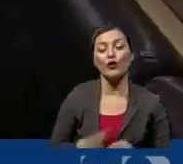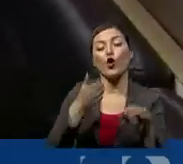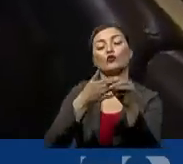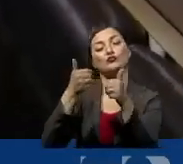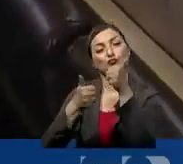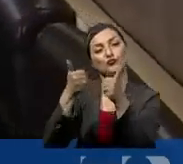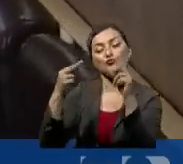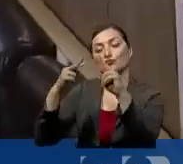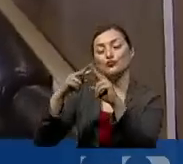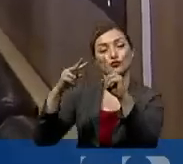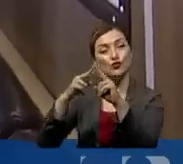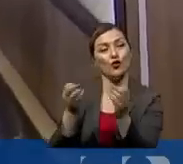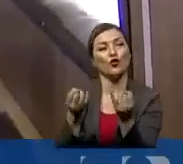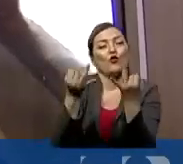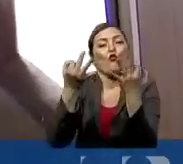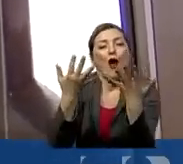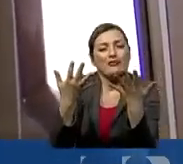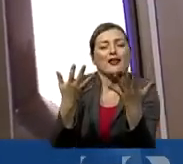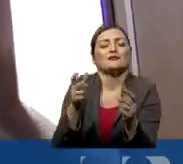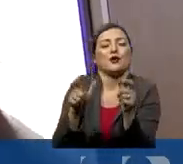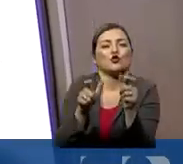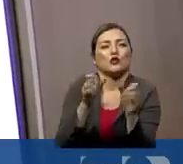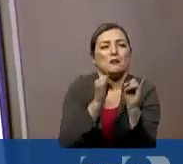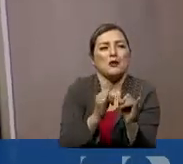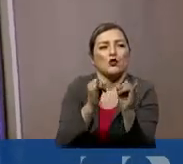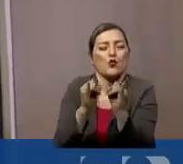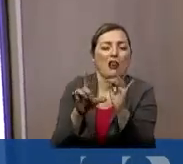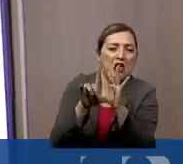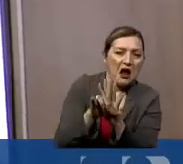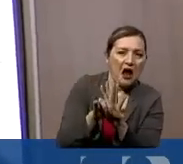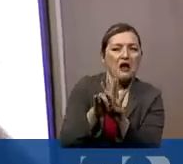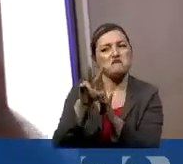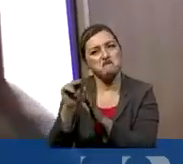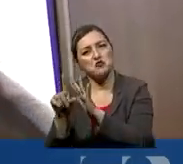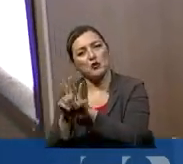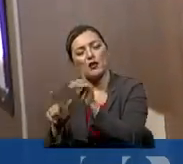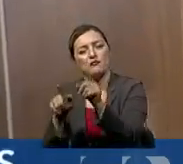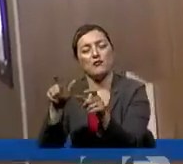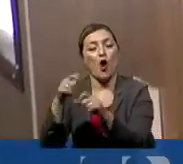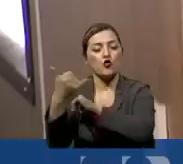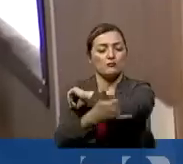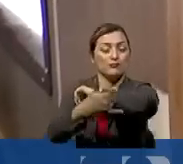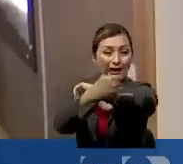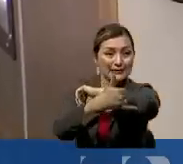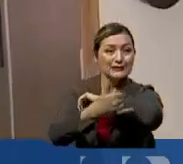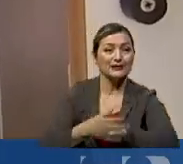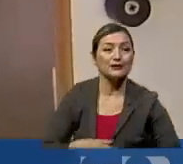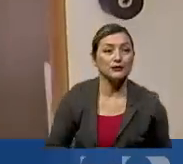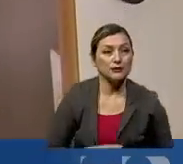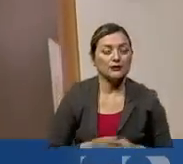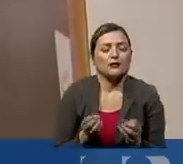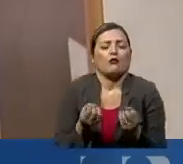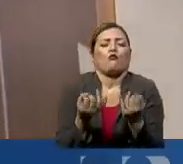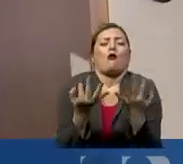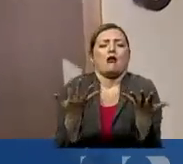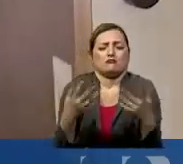es conocer cuál es el estatus migratorio de cada uno de los ciudadanos venezolanos y también de otras nacionalidades, conocer cuáles